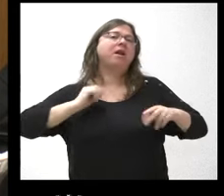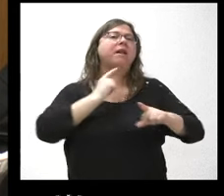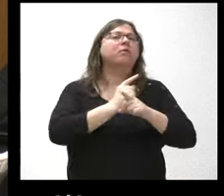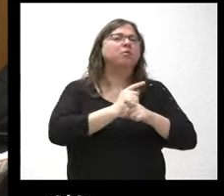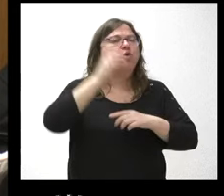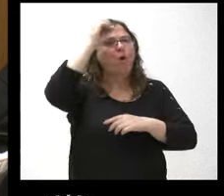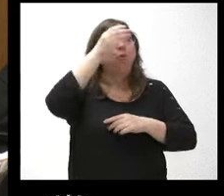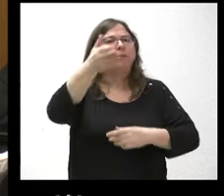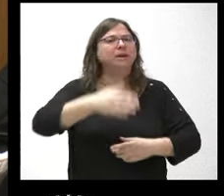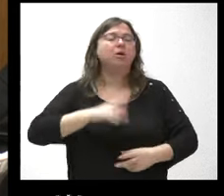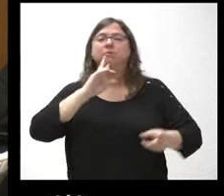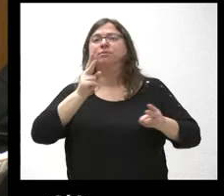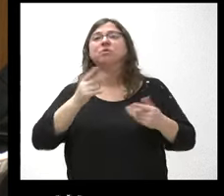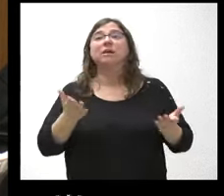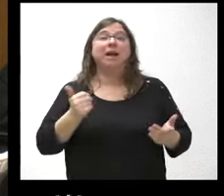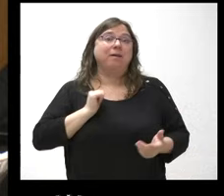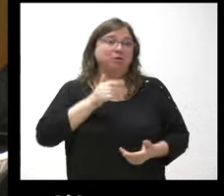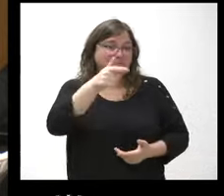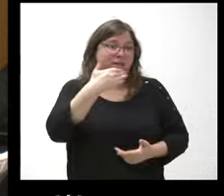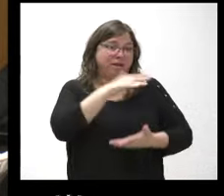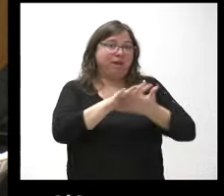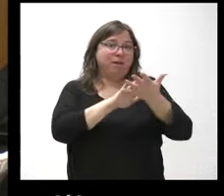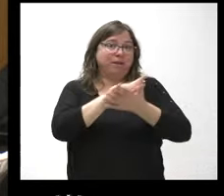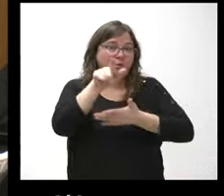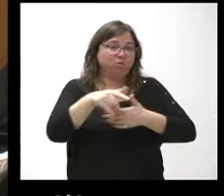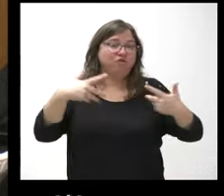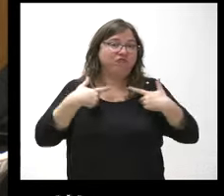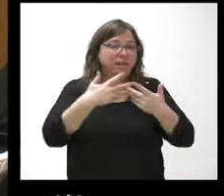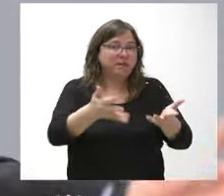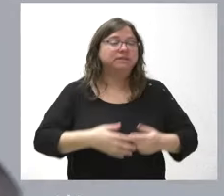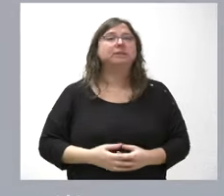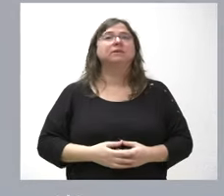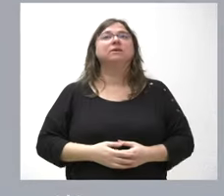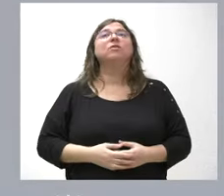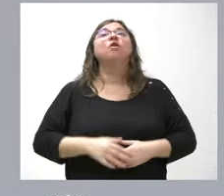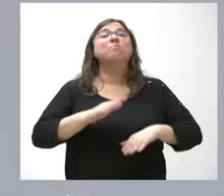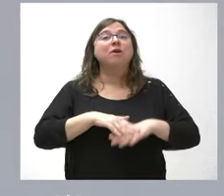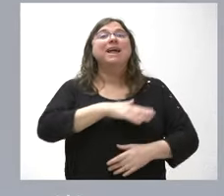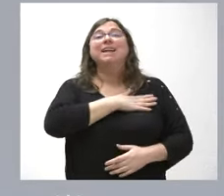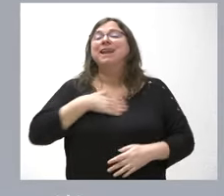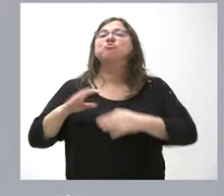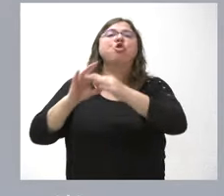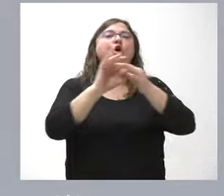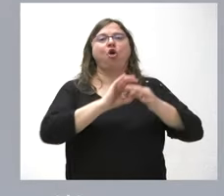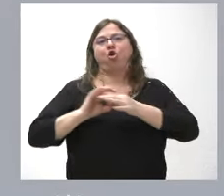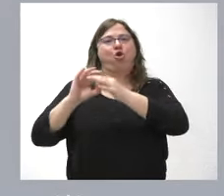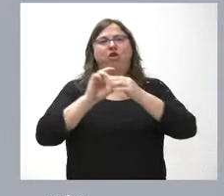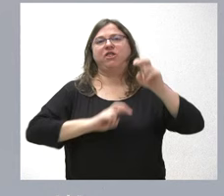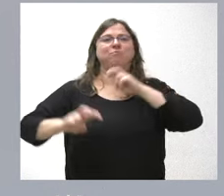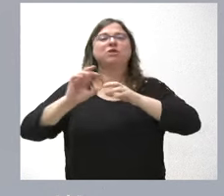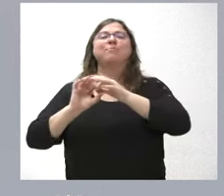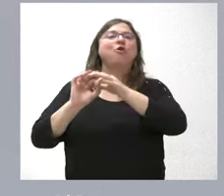valoración o qué le puede responder, ya que usted está hablando precisamente de las víctimas. Pues precisamente lo que buscamos es la concordia. La concordia es superar